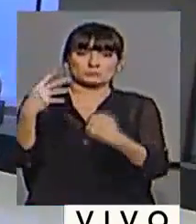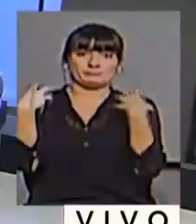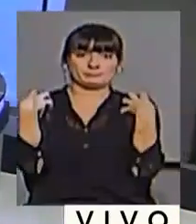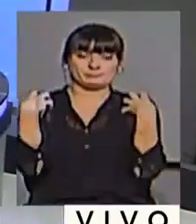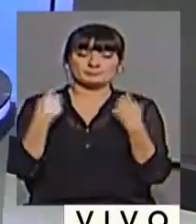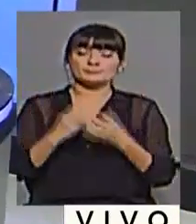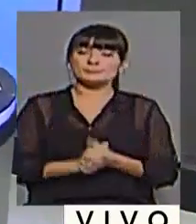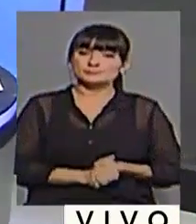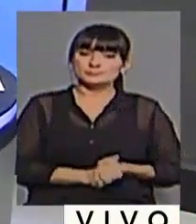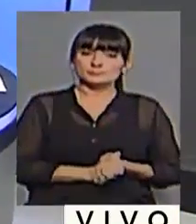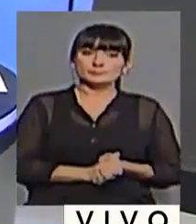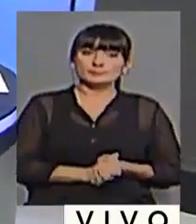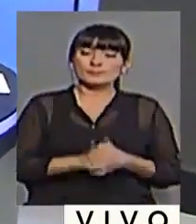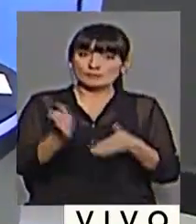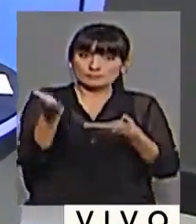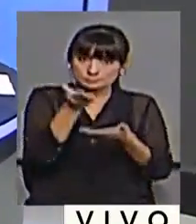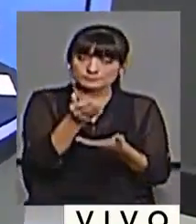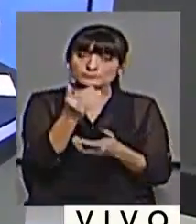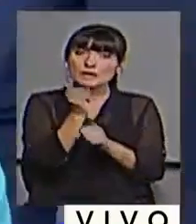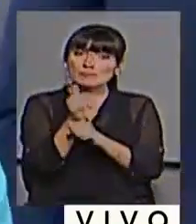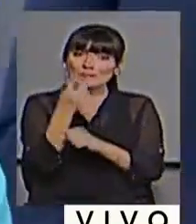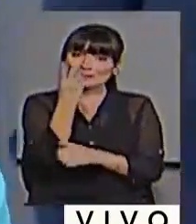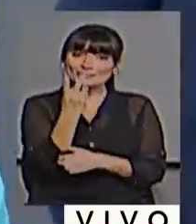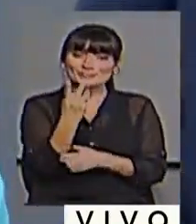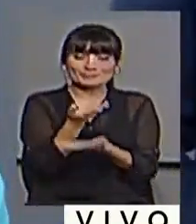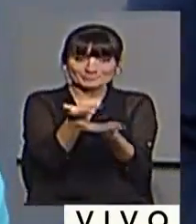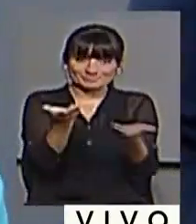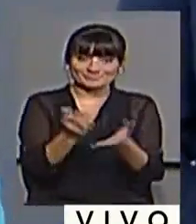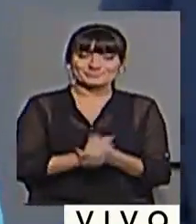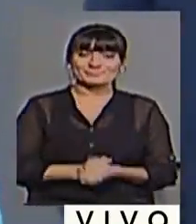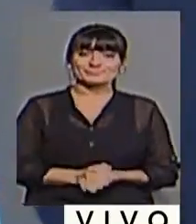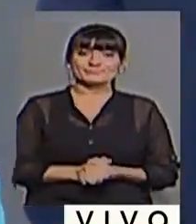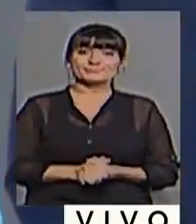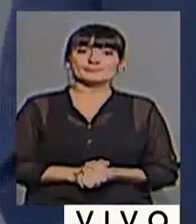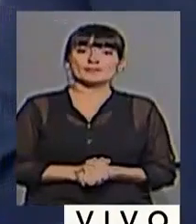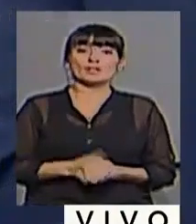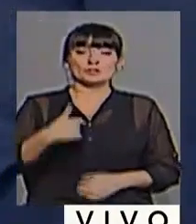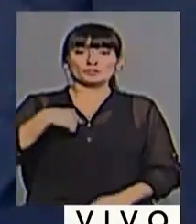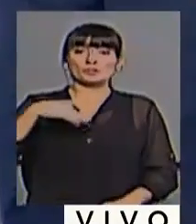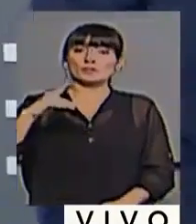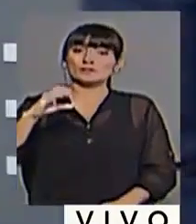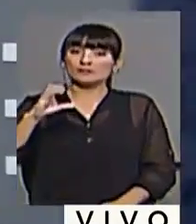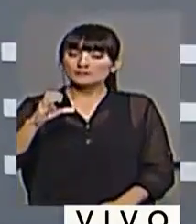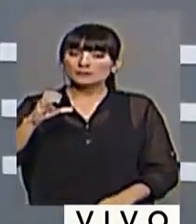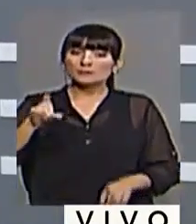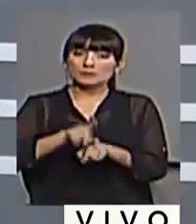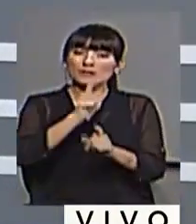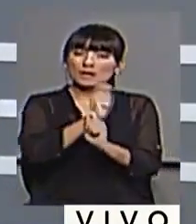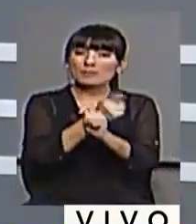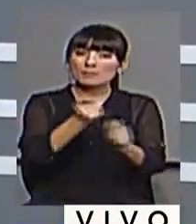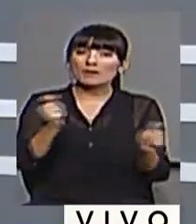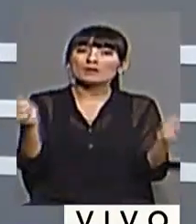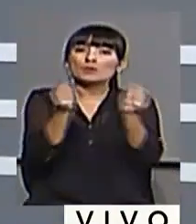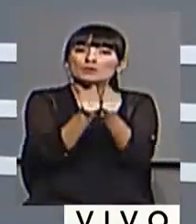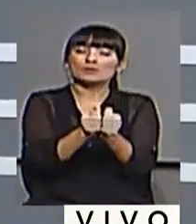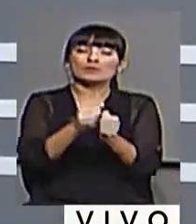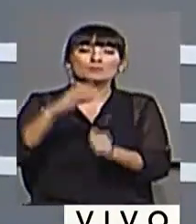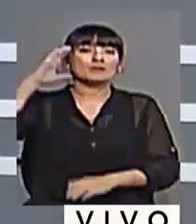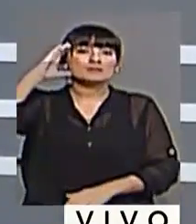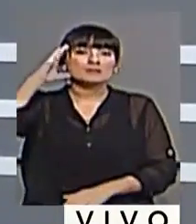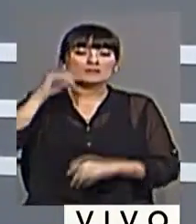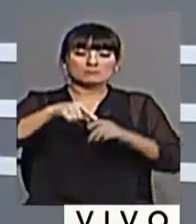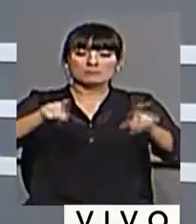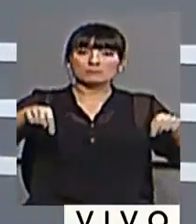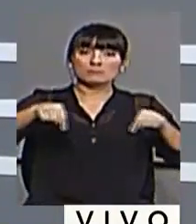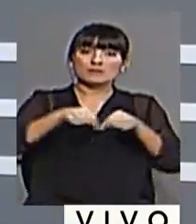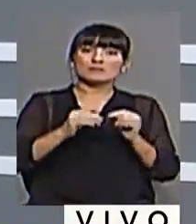ahí, la cámara número 2, toda suya. Como demócrata cristiano hice campaña junto a Michelle Bachelet en mi oficina en Santa Cruz y